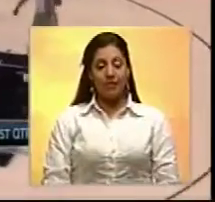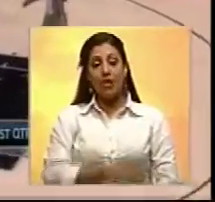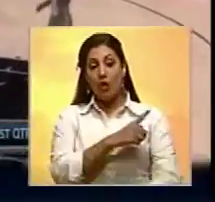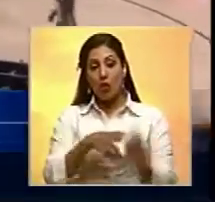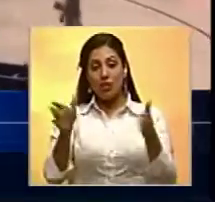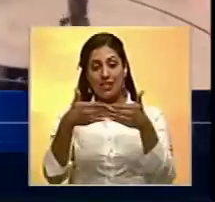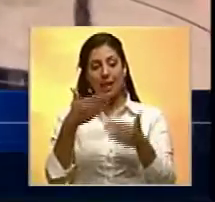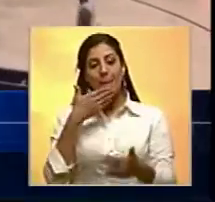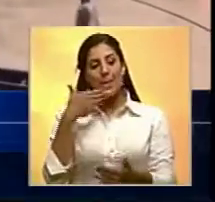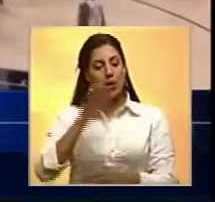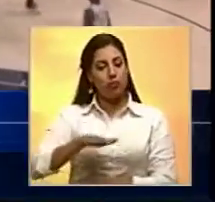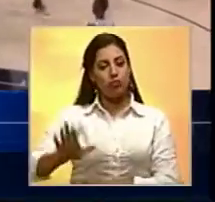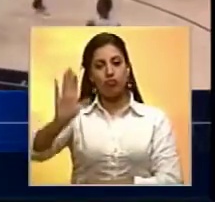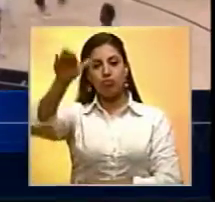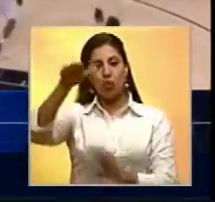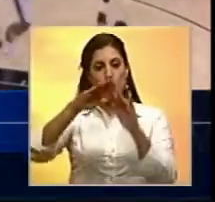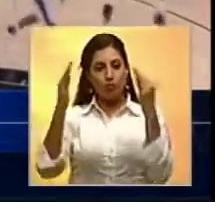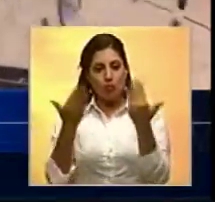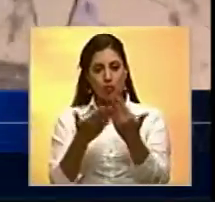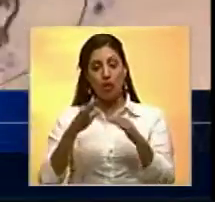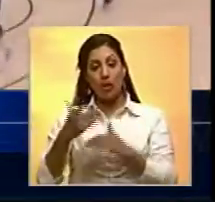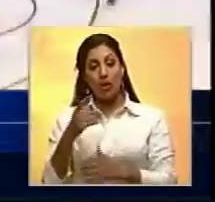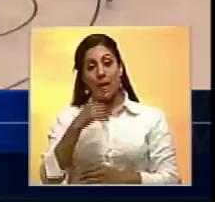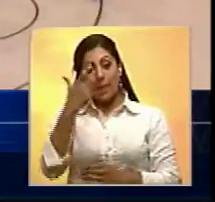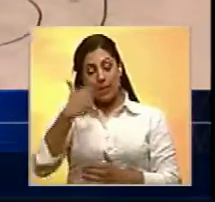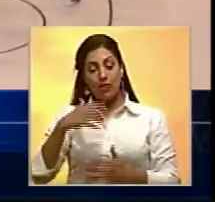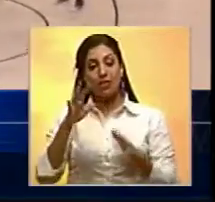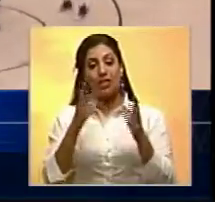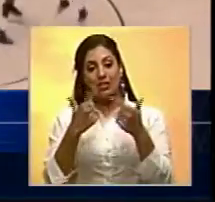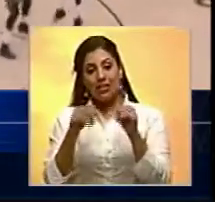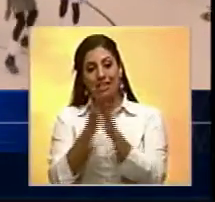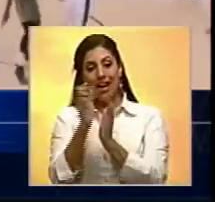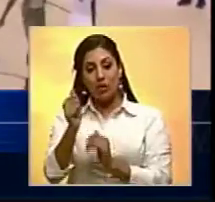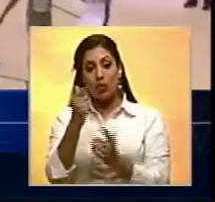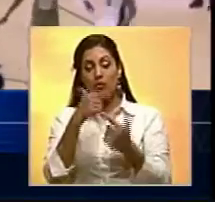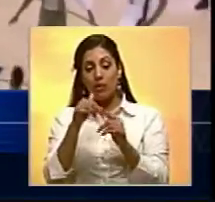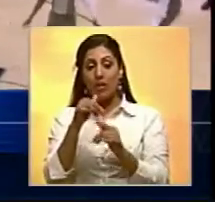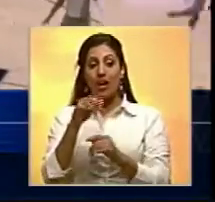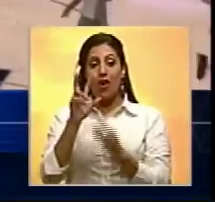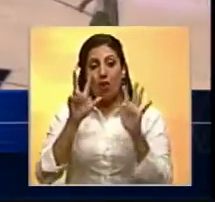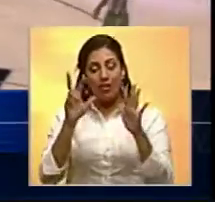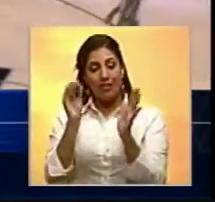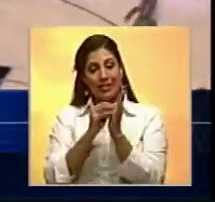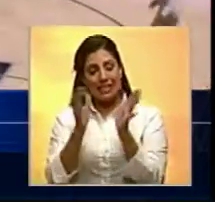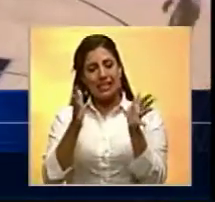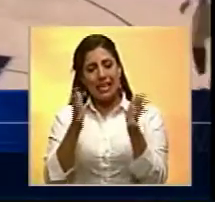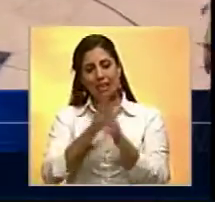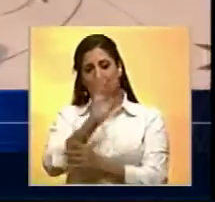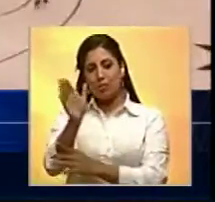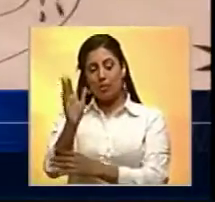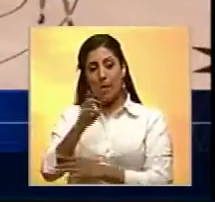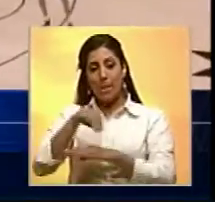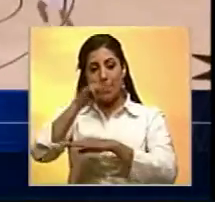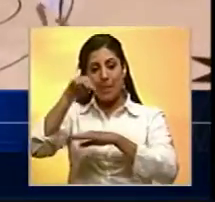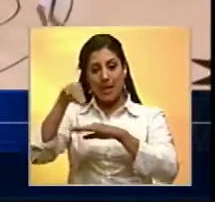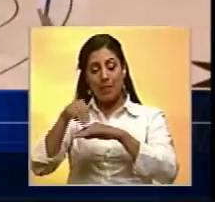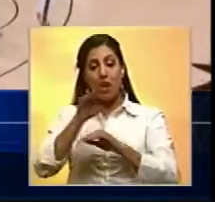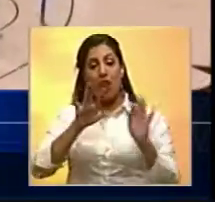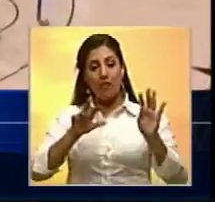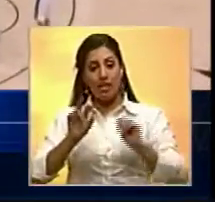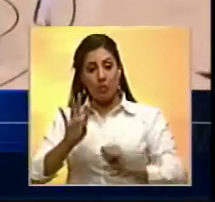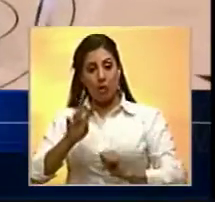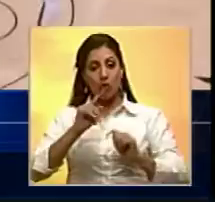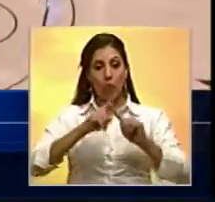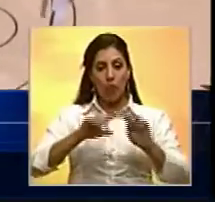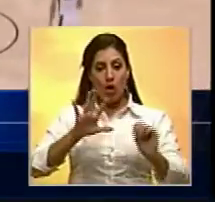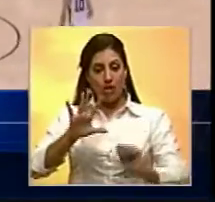Cerramos con el mejor baloncesto del mundo, el de la NBA, porque los Spurs de San Antonio alcanzaron su 8ª victoria del año tras derrotar al Heat de Miami